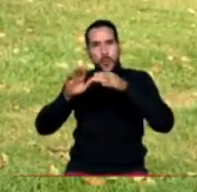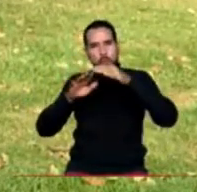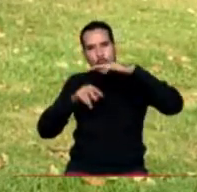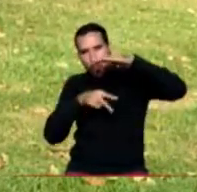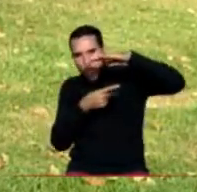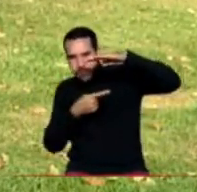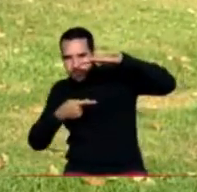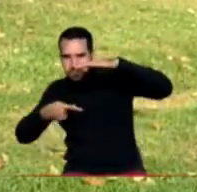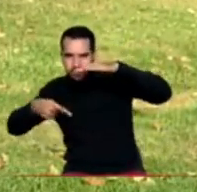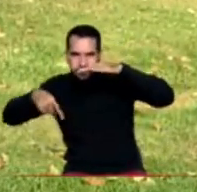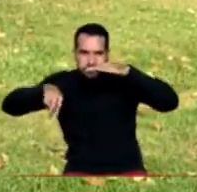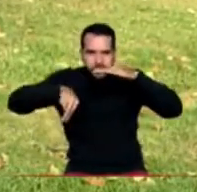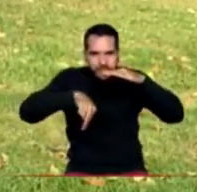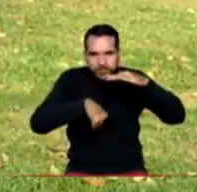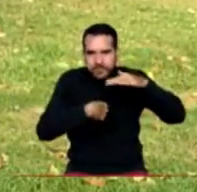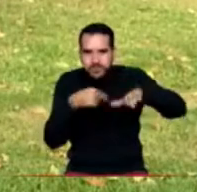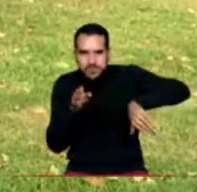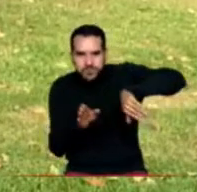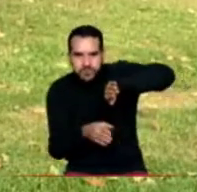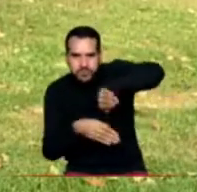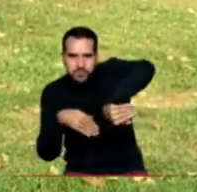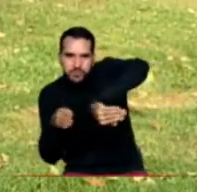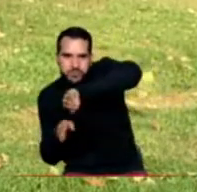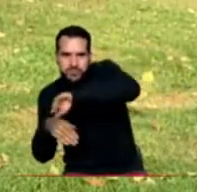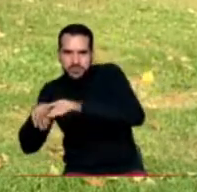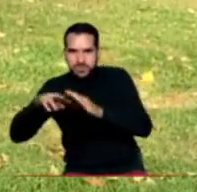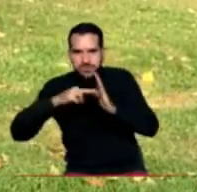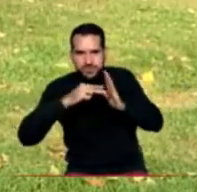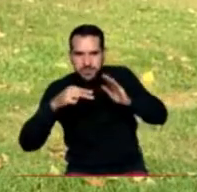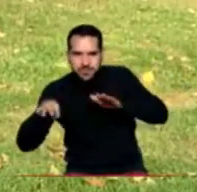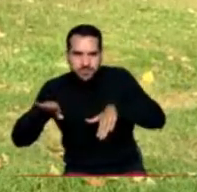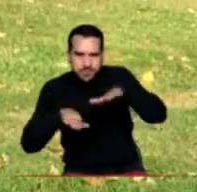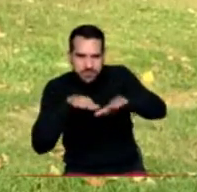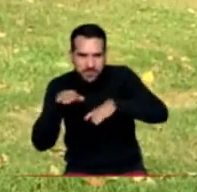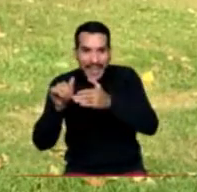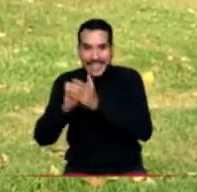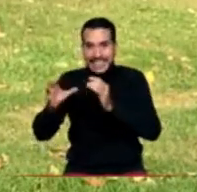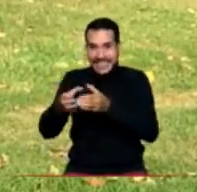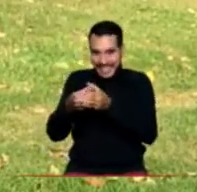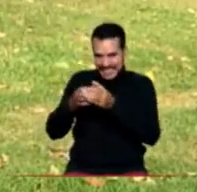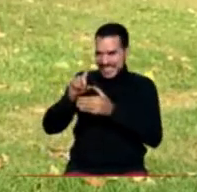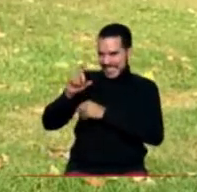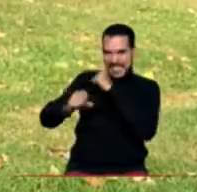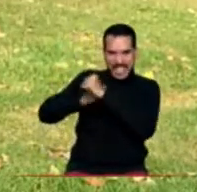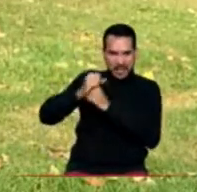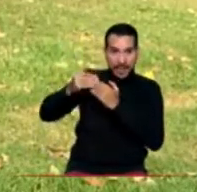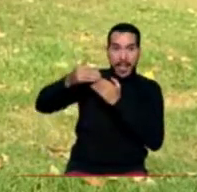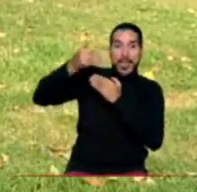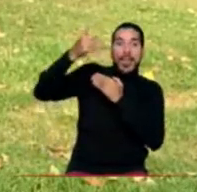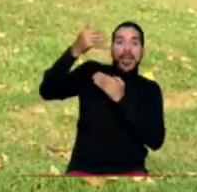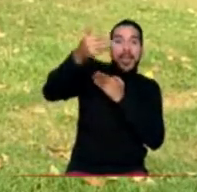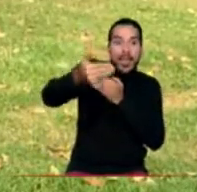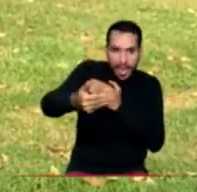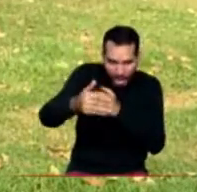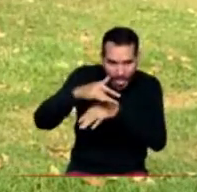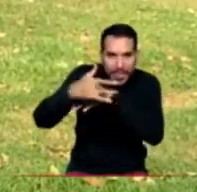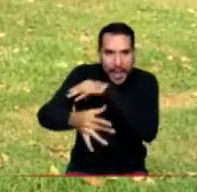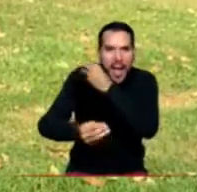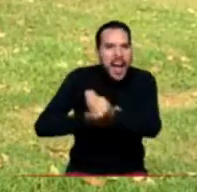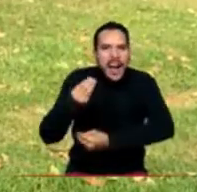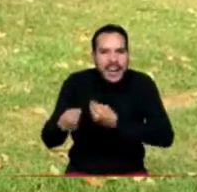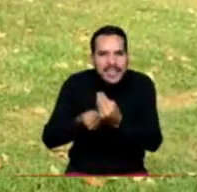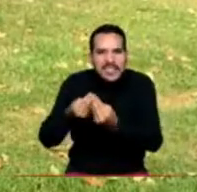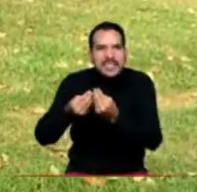Armada Nacional implementó el primer laboratorio de mezcla de gases con equipos de última tecnología que permite la realización de